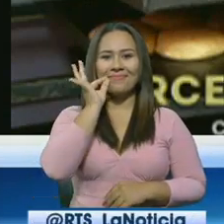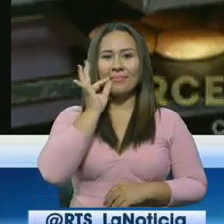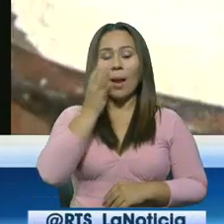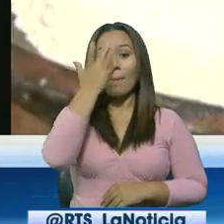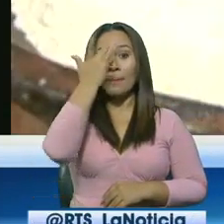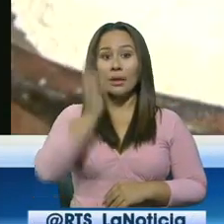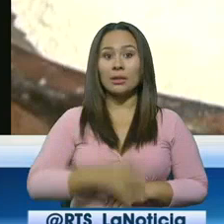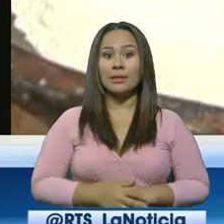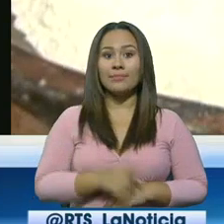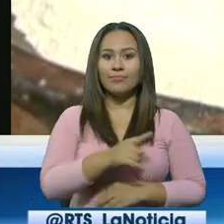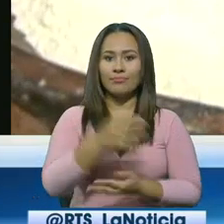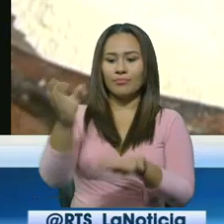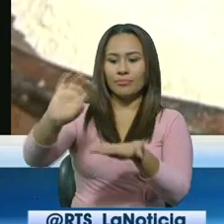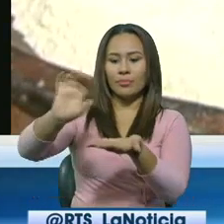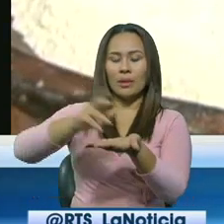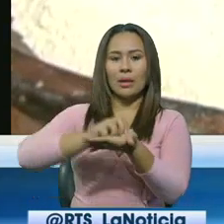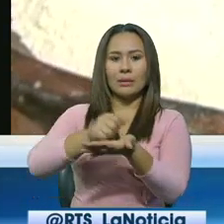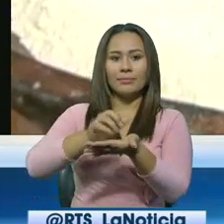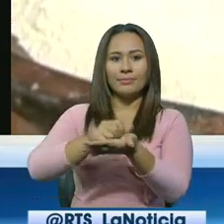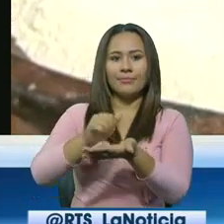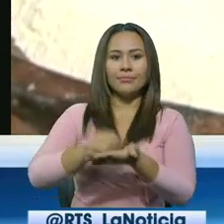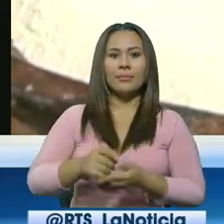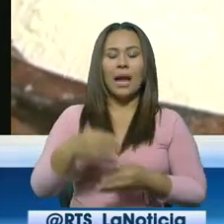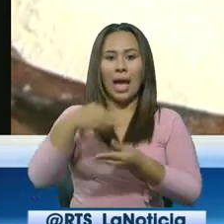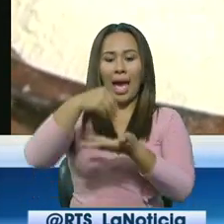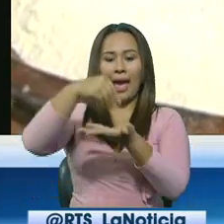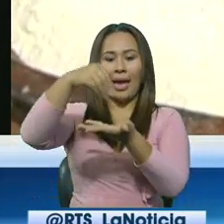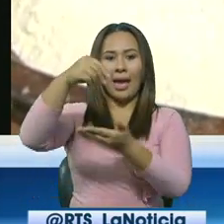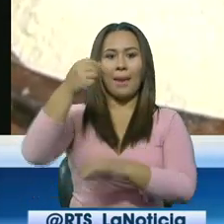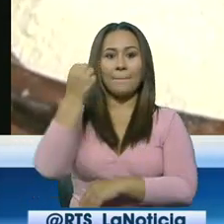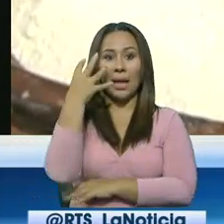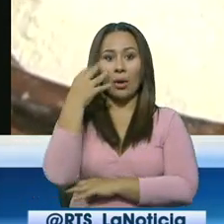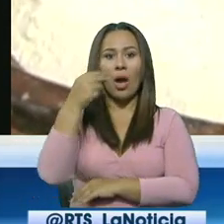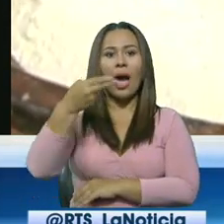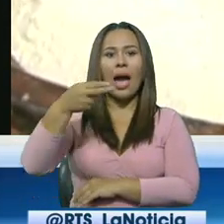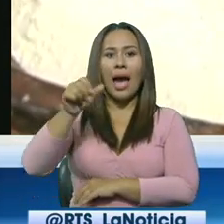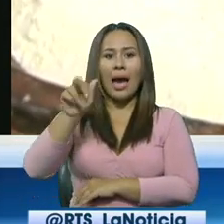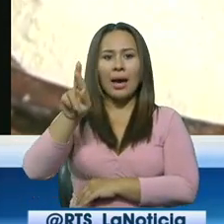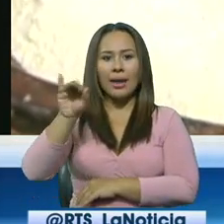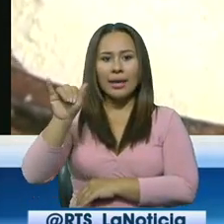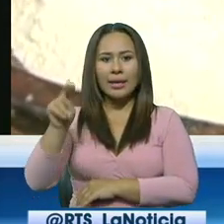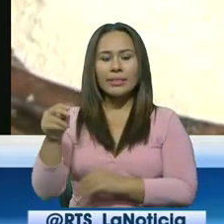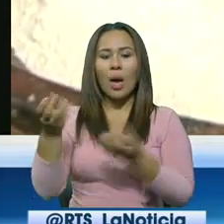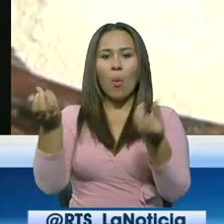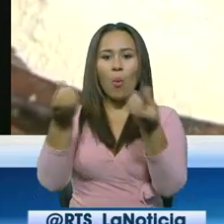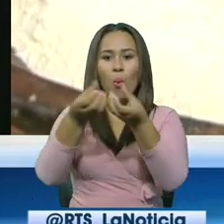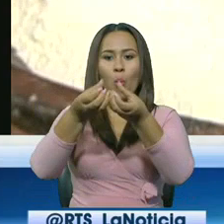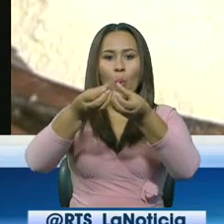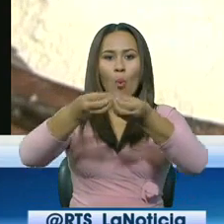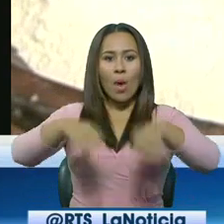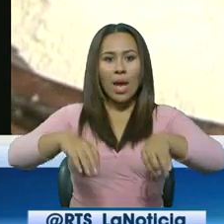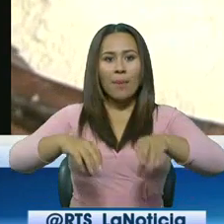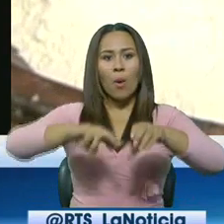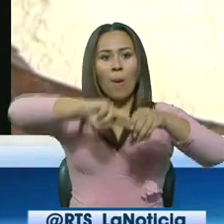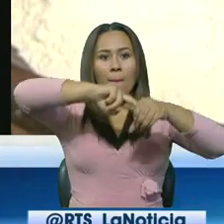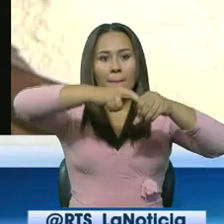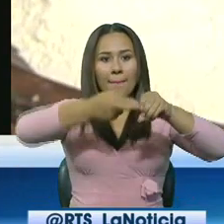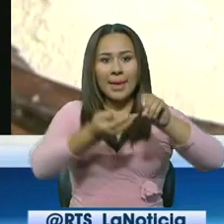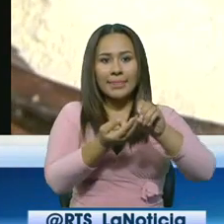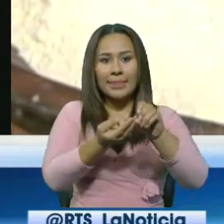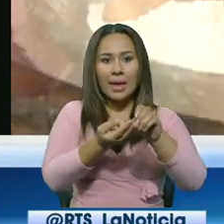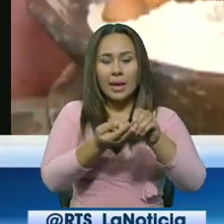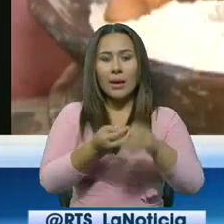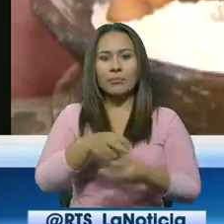porque eso se hace a base de harina, con huevos, manteca,